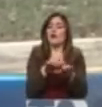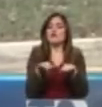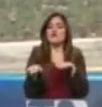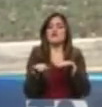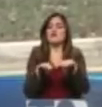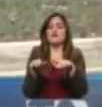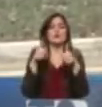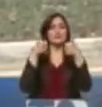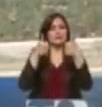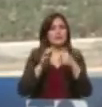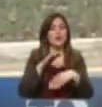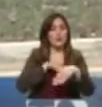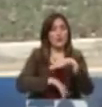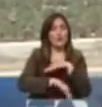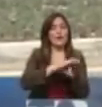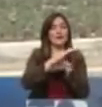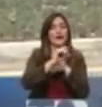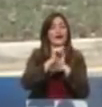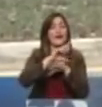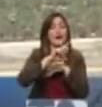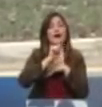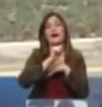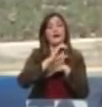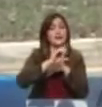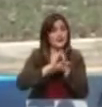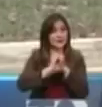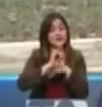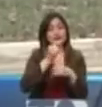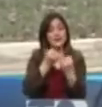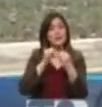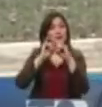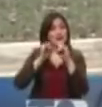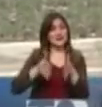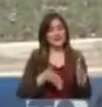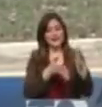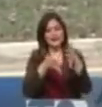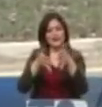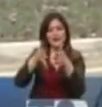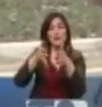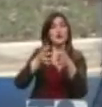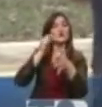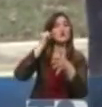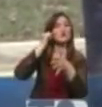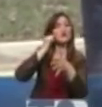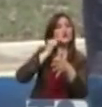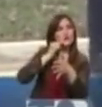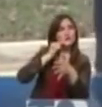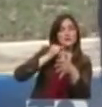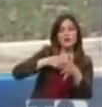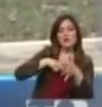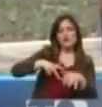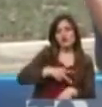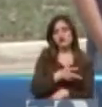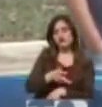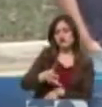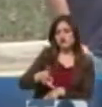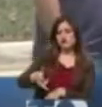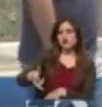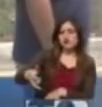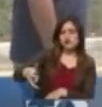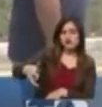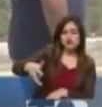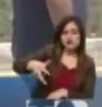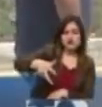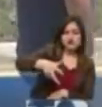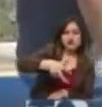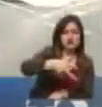Quito por la vía Calacalí La Independencia, podrán tomar la prolongación de la Simón Bolívar, rodear la ciudad y llegar a su